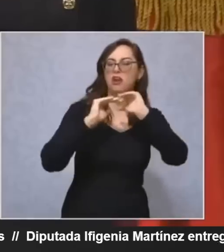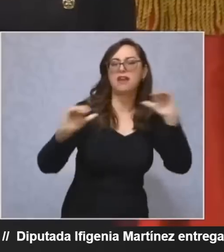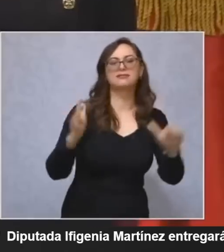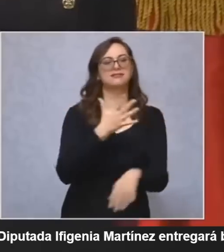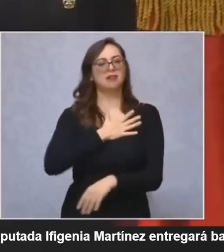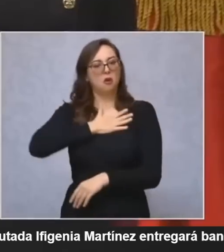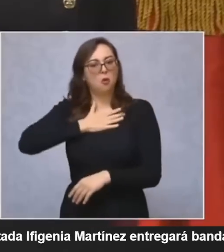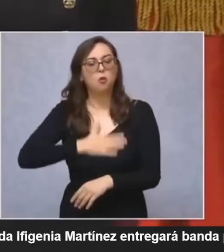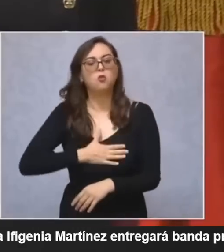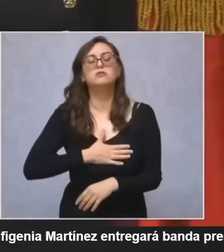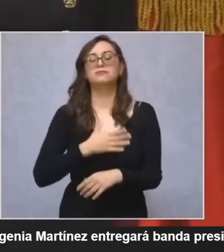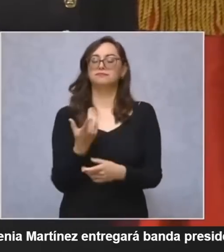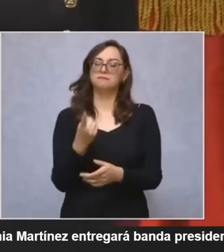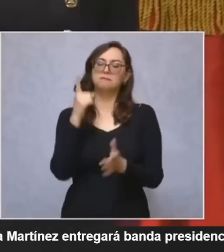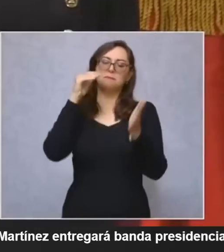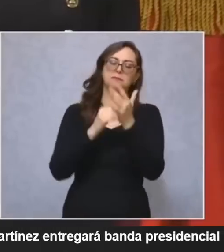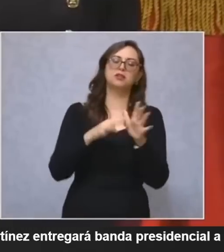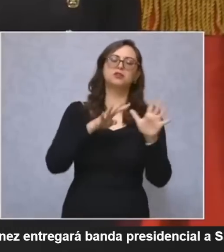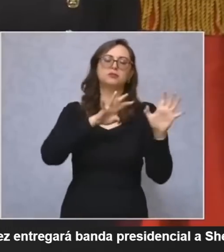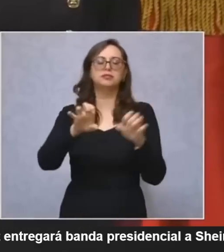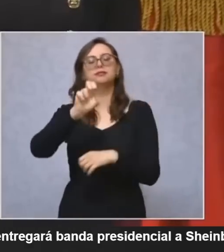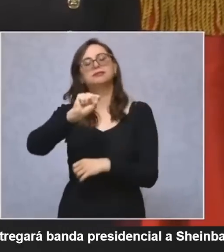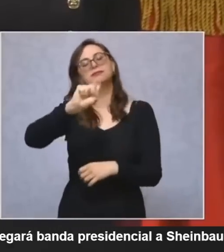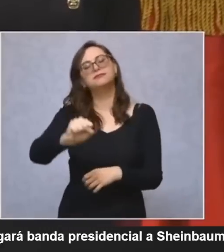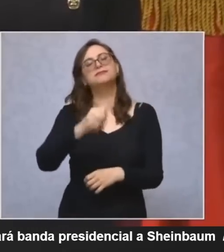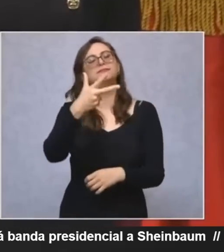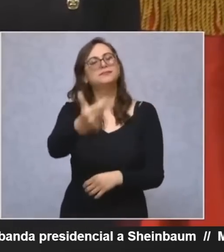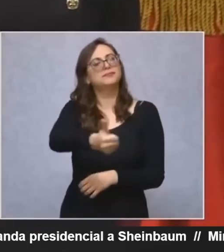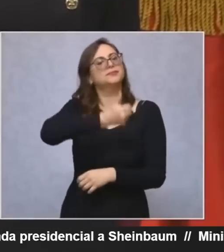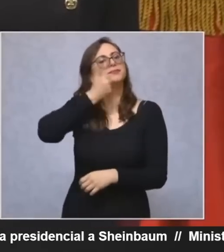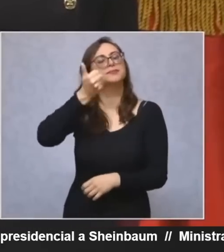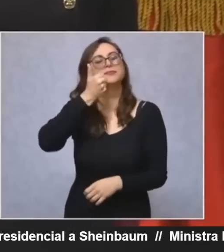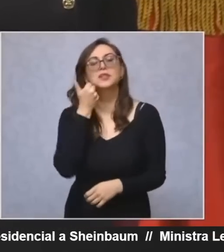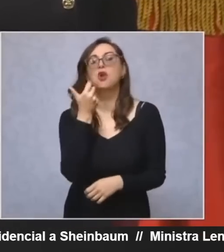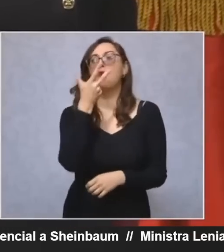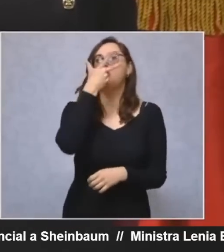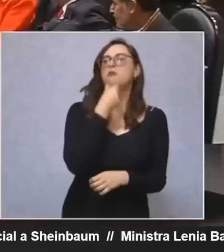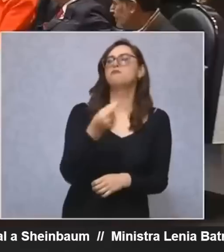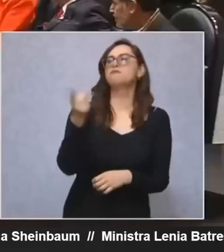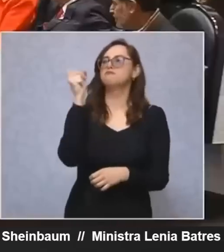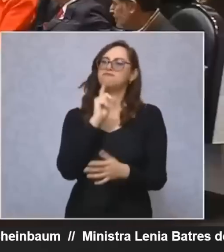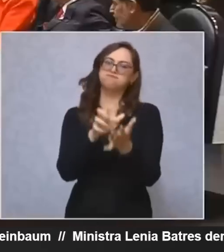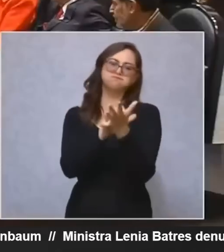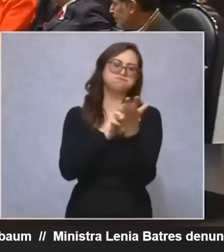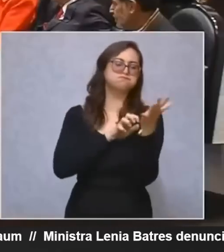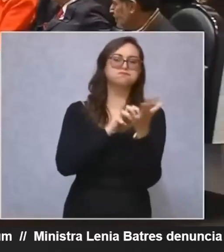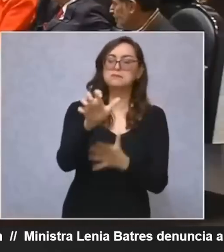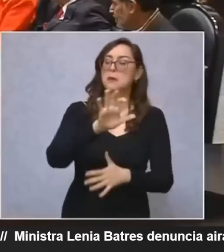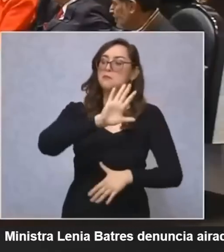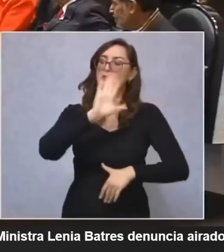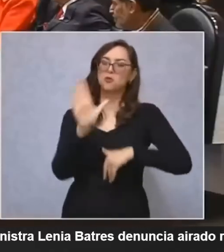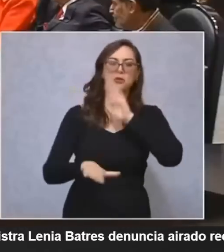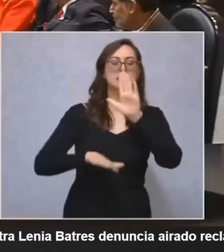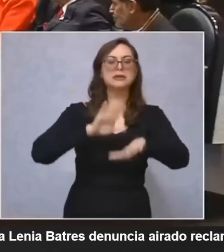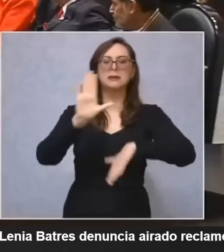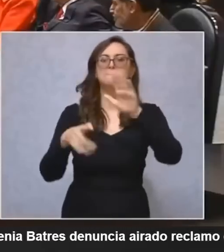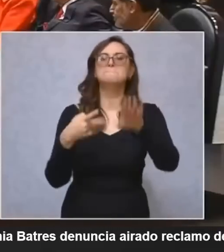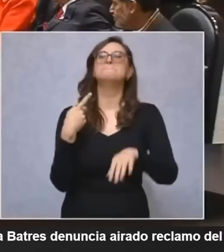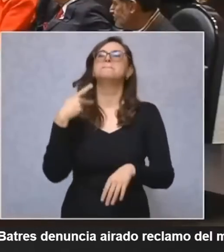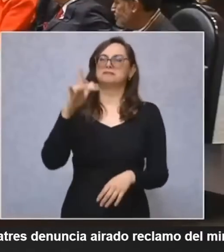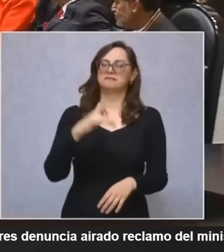los estudiantes de 1968, de los cientos de hombres y mujeres que hoy no están, pero de